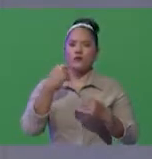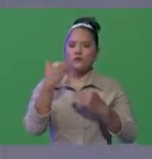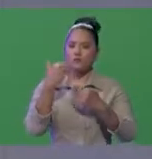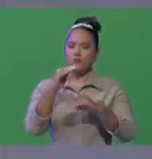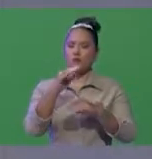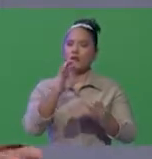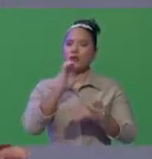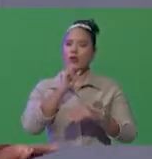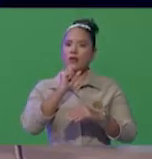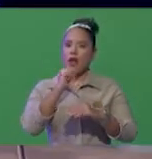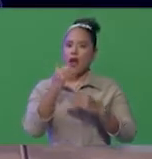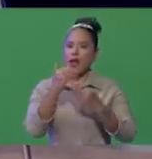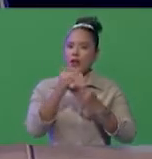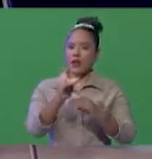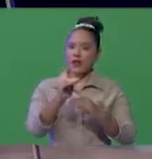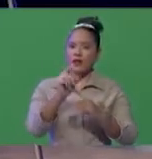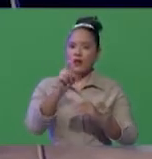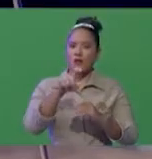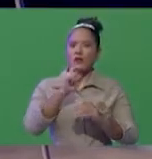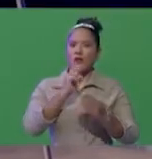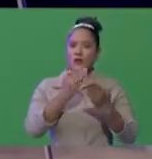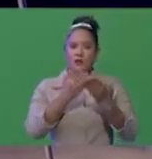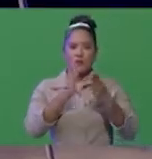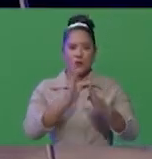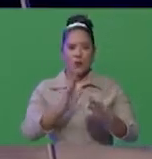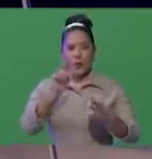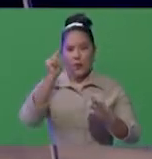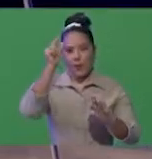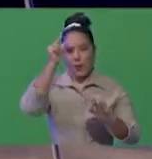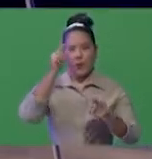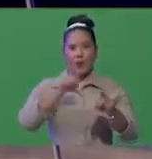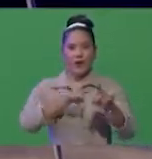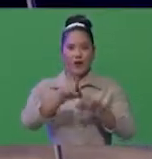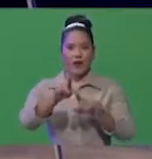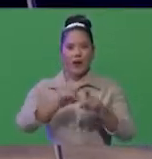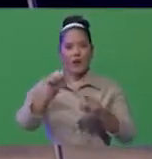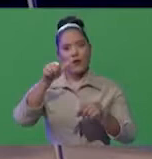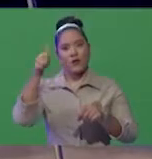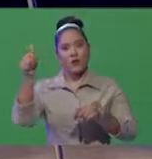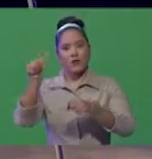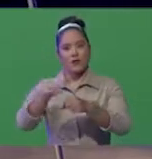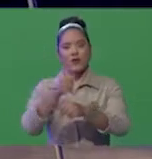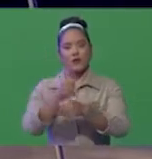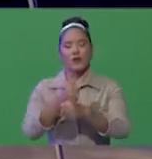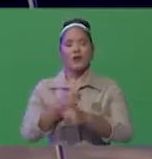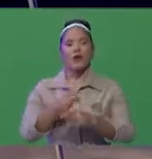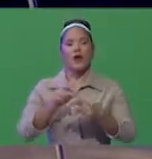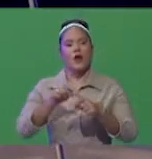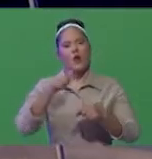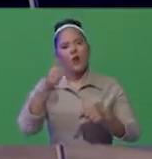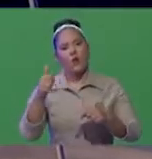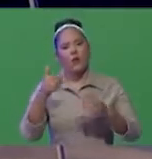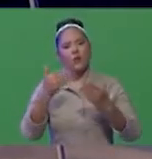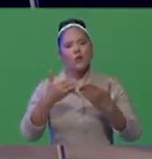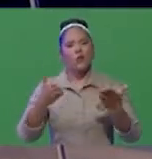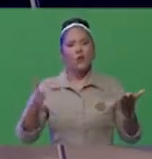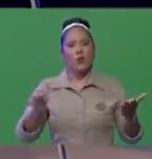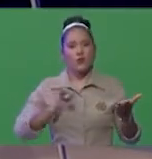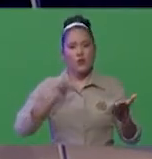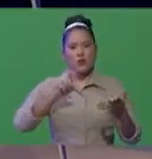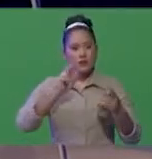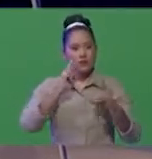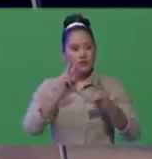Por ejemplo, tú nos hablabas que debe ser servidor público de carrera en otras instituciones, pero ¿qué otro tipo de cosas yo debo tener